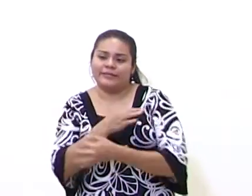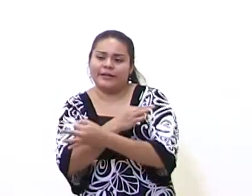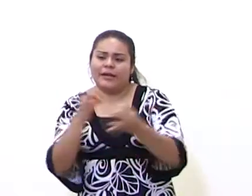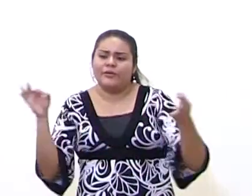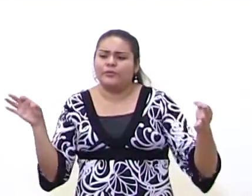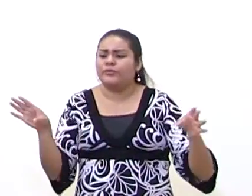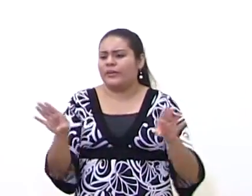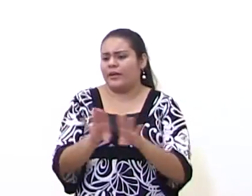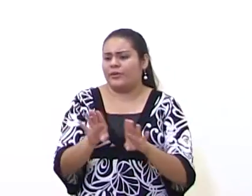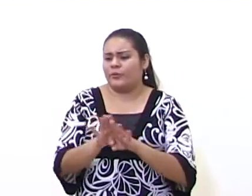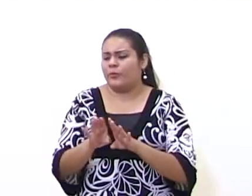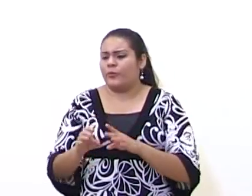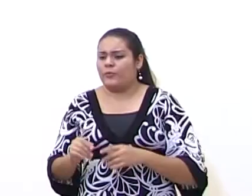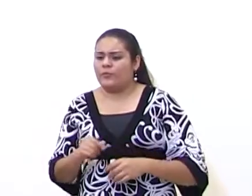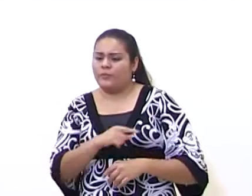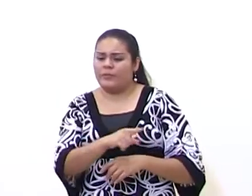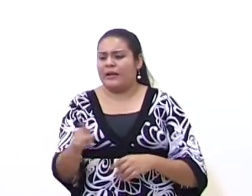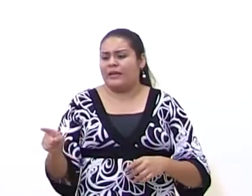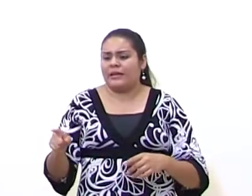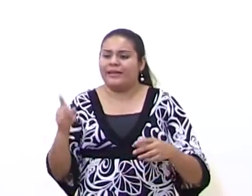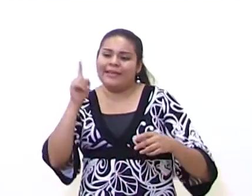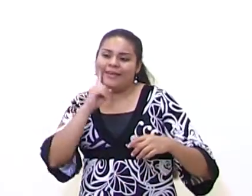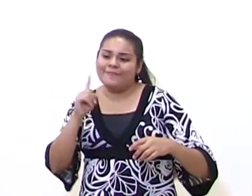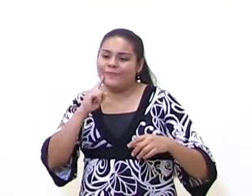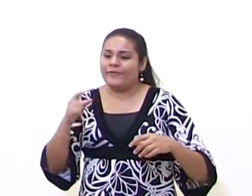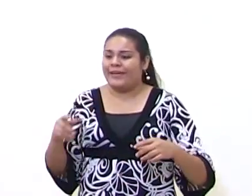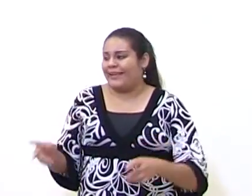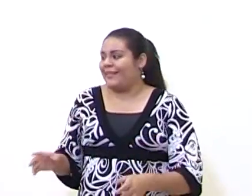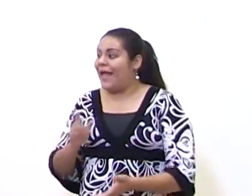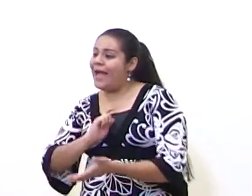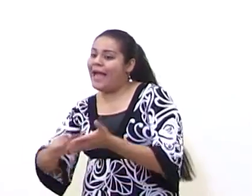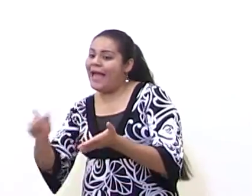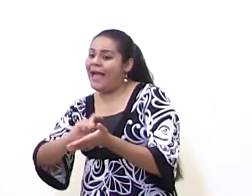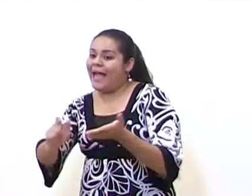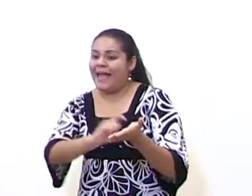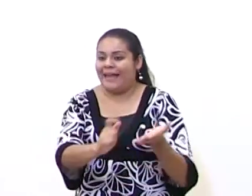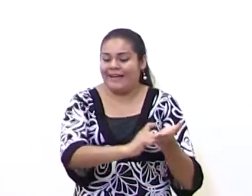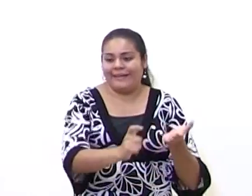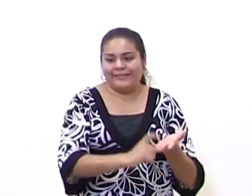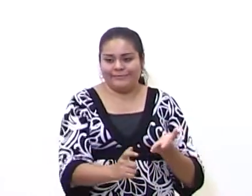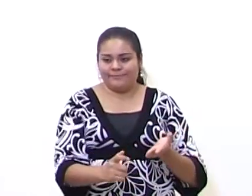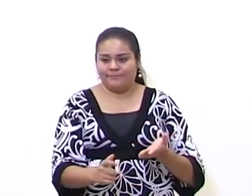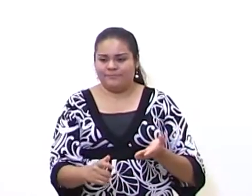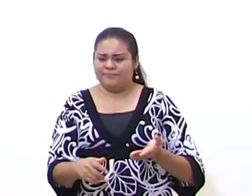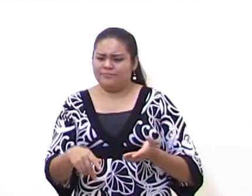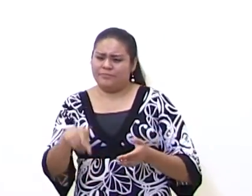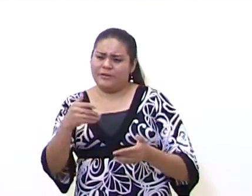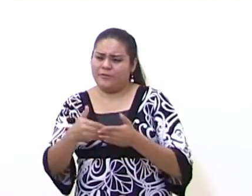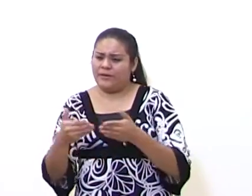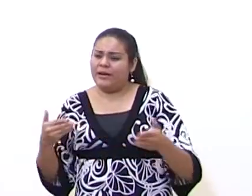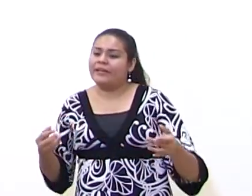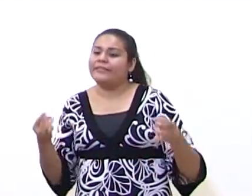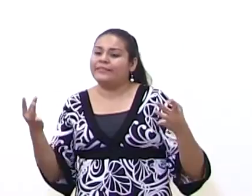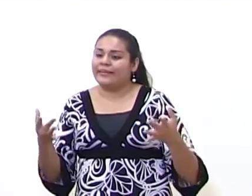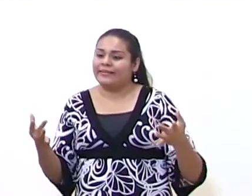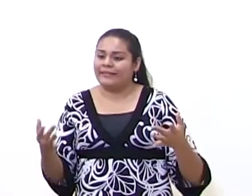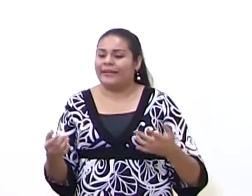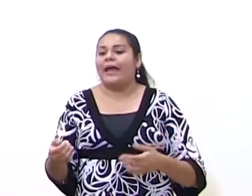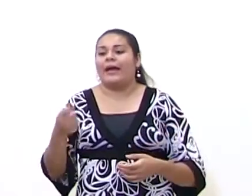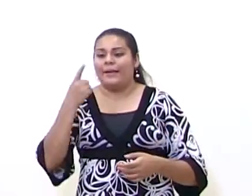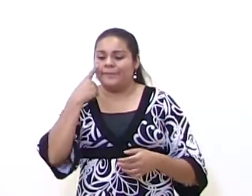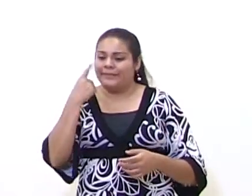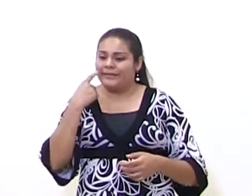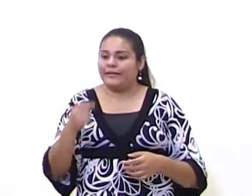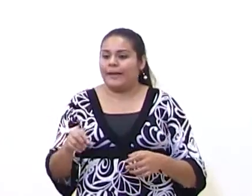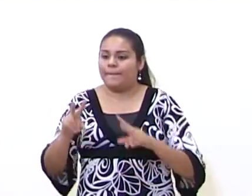cuenta, la imagen. Habíamos mencionado que normalmente se emplea una imagen